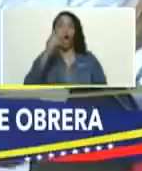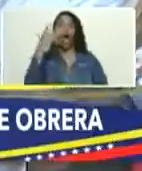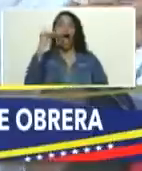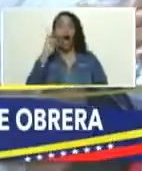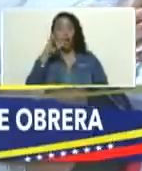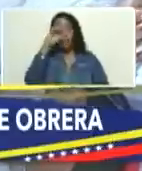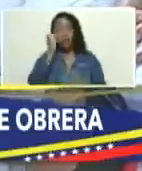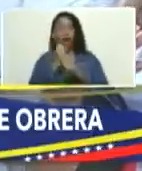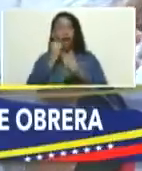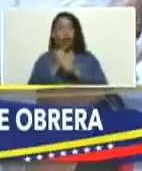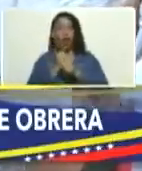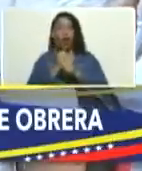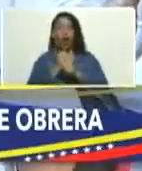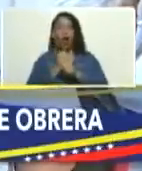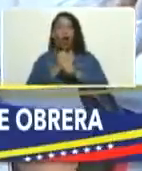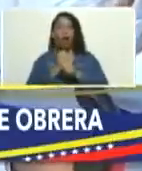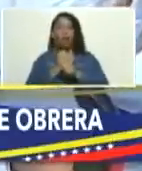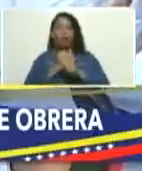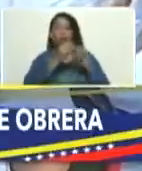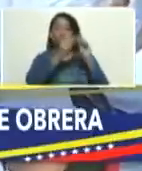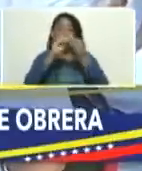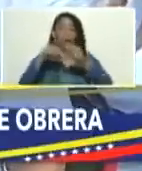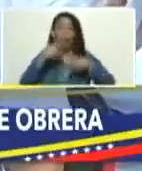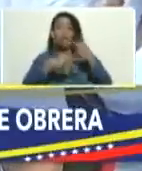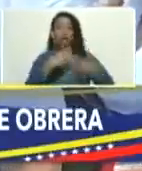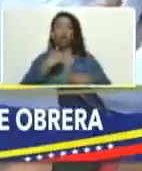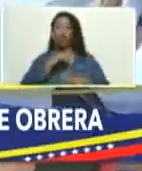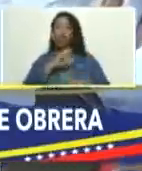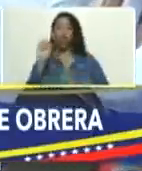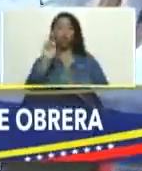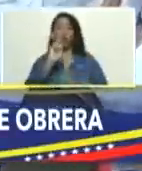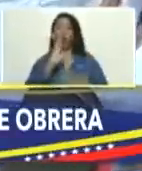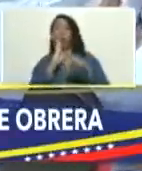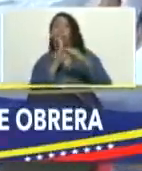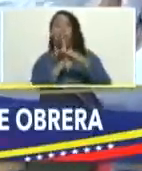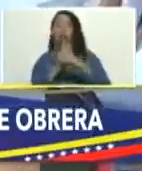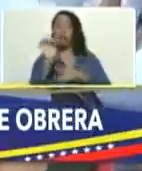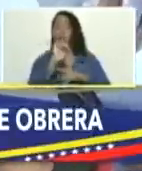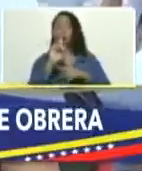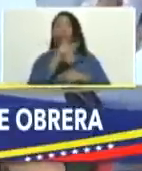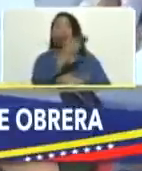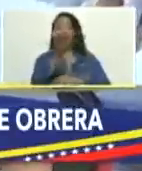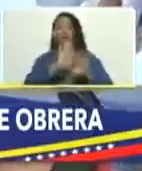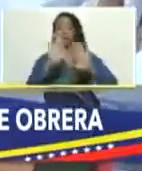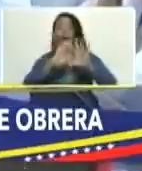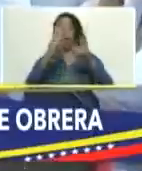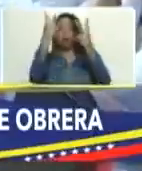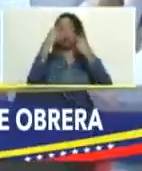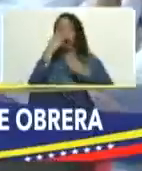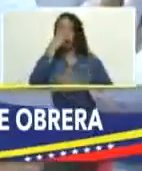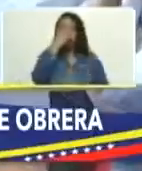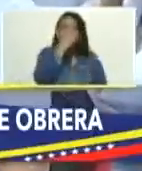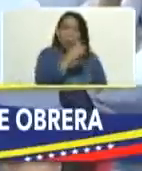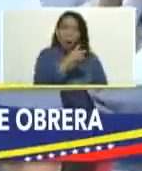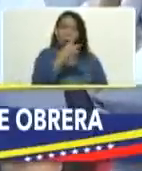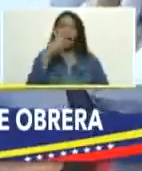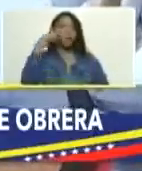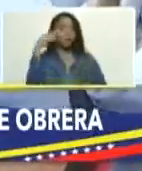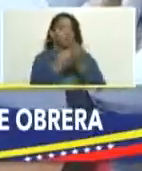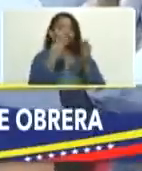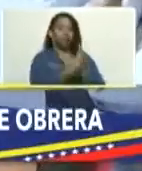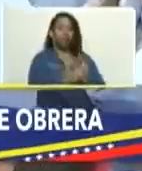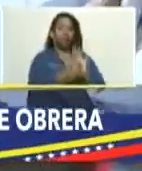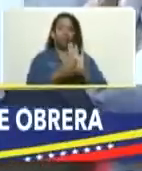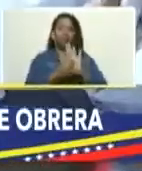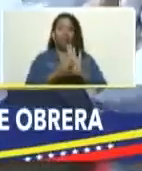bloqueo produciendo, presidente. Así no es. Nos hemos detenido, usted ya nos hizo una visita y así lo contactó,